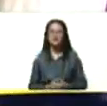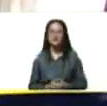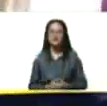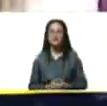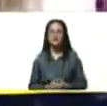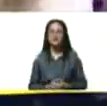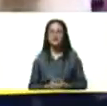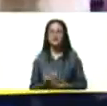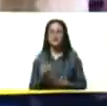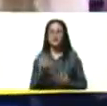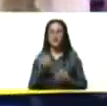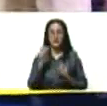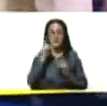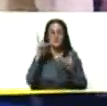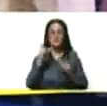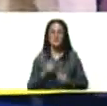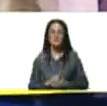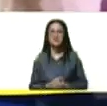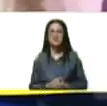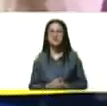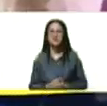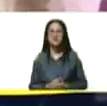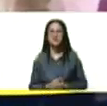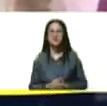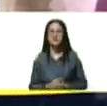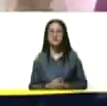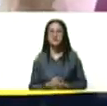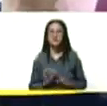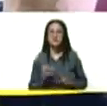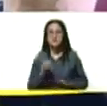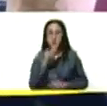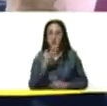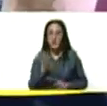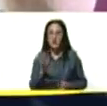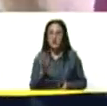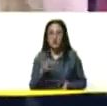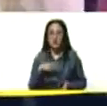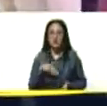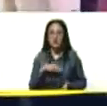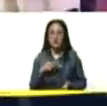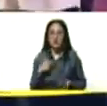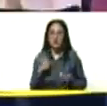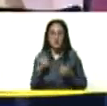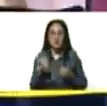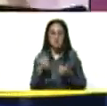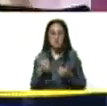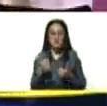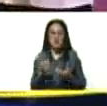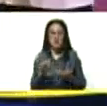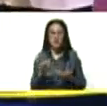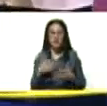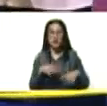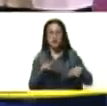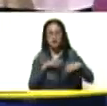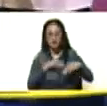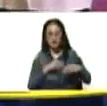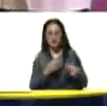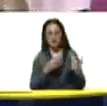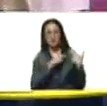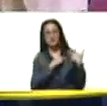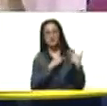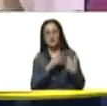es impresionante. Entonces yo dije, bueno, vale, a nosotros nos ha ido bien cuando hemos asumido